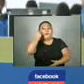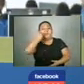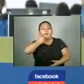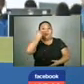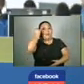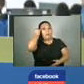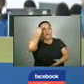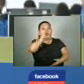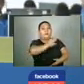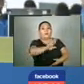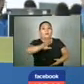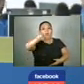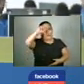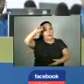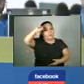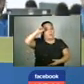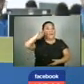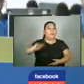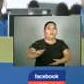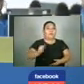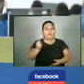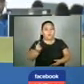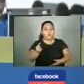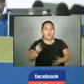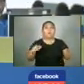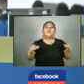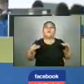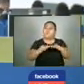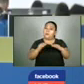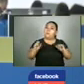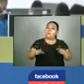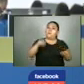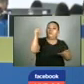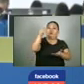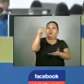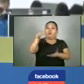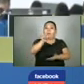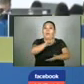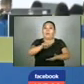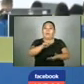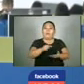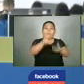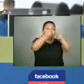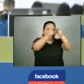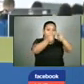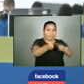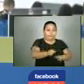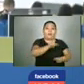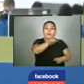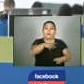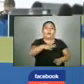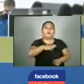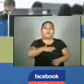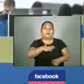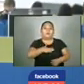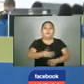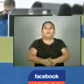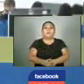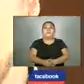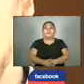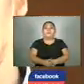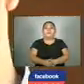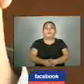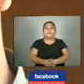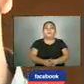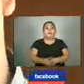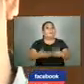emprendimientos y poder contribuir a la formación y al desarrollo de ese plan de negocios que tienen en cada uno de esos emprendimientos.